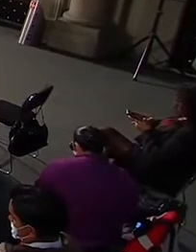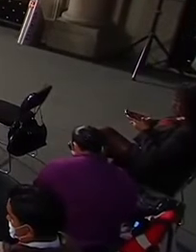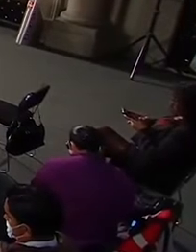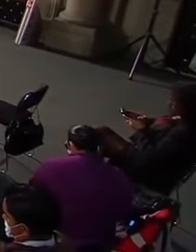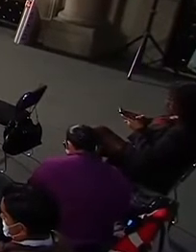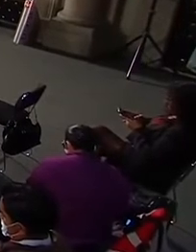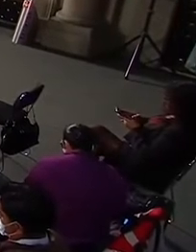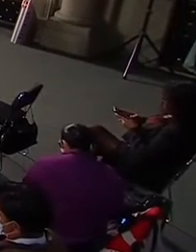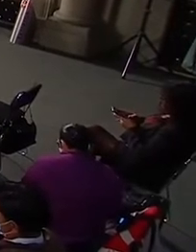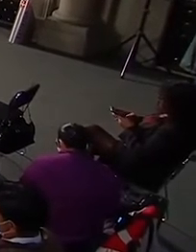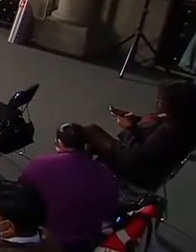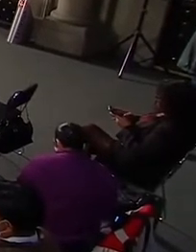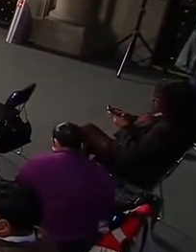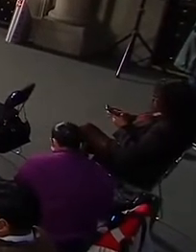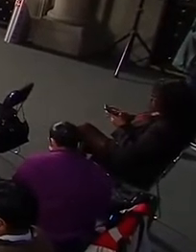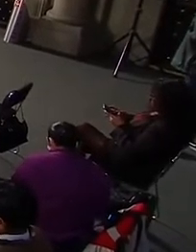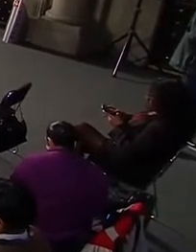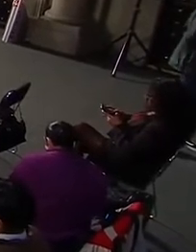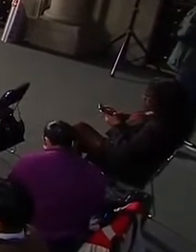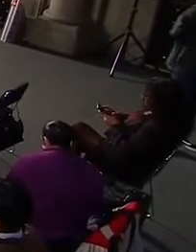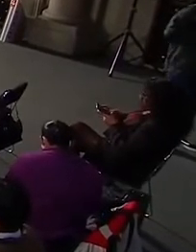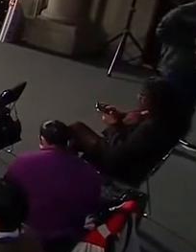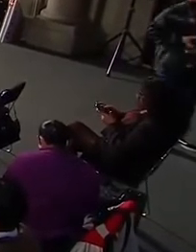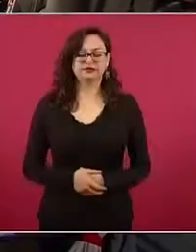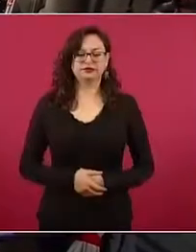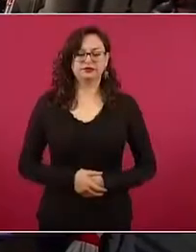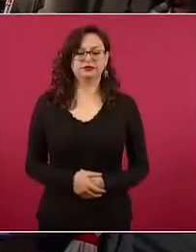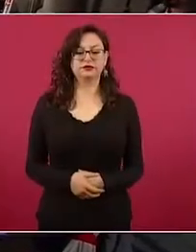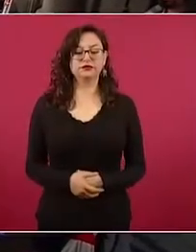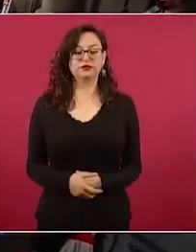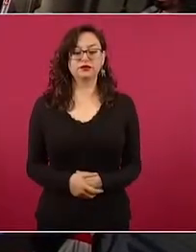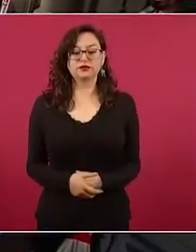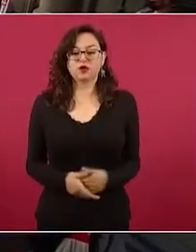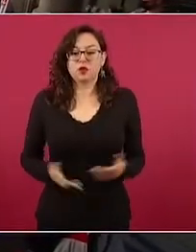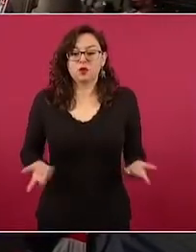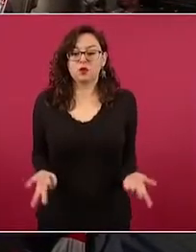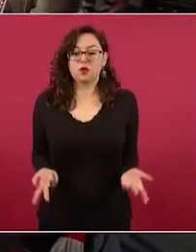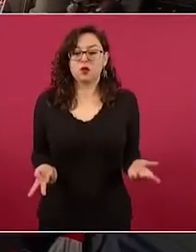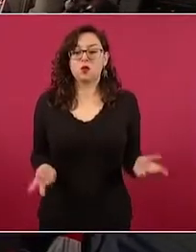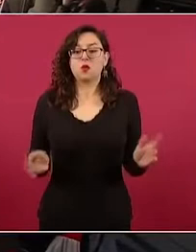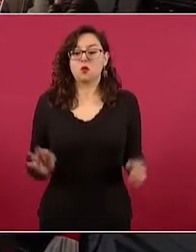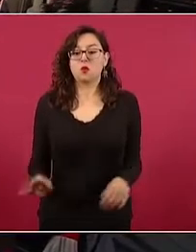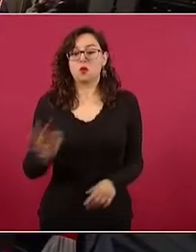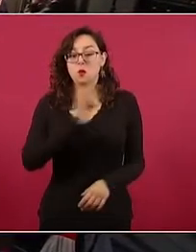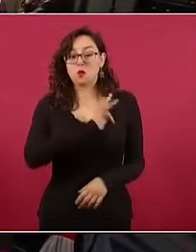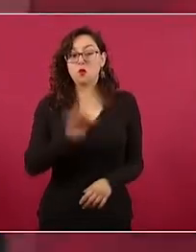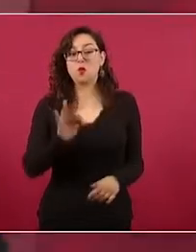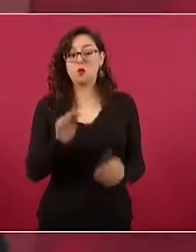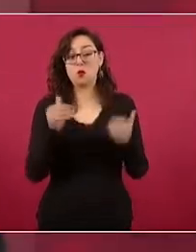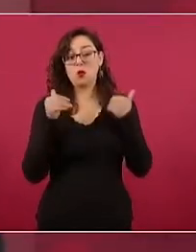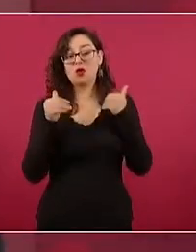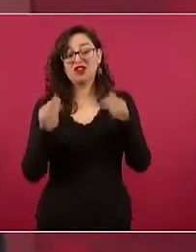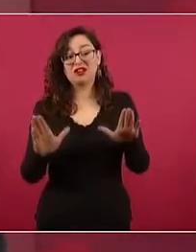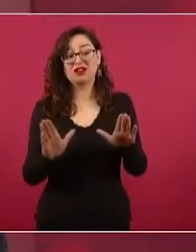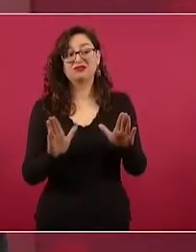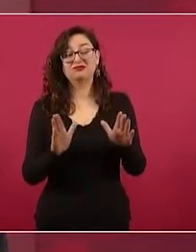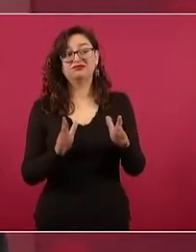nuevo, porque sí es una falla estructural